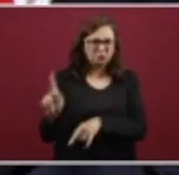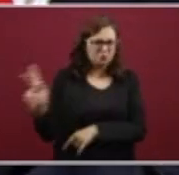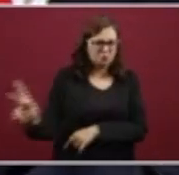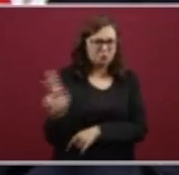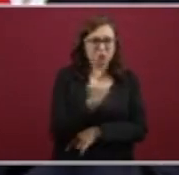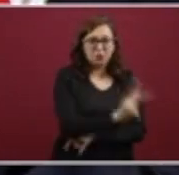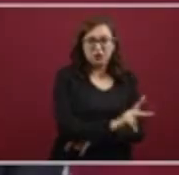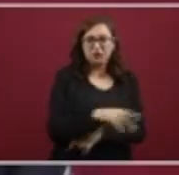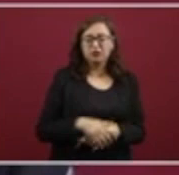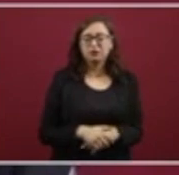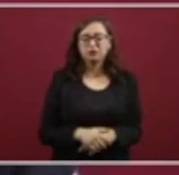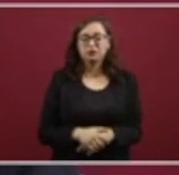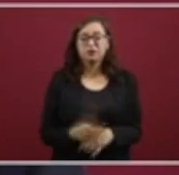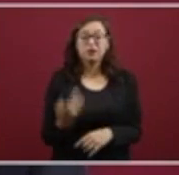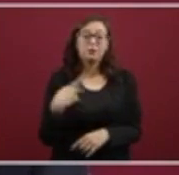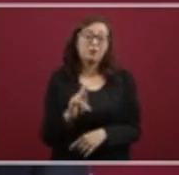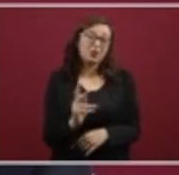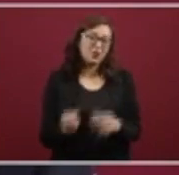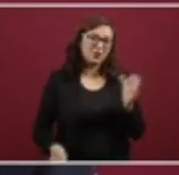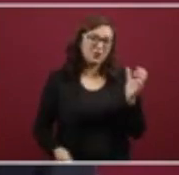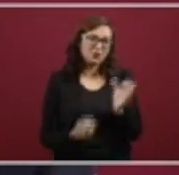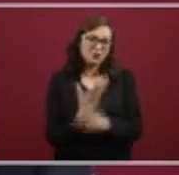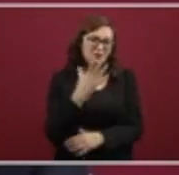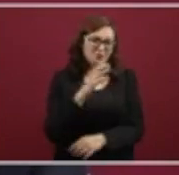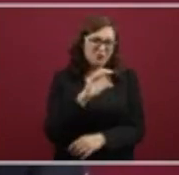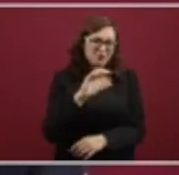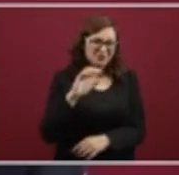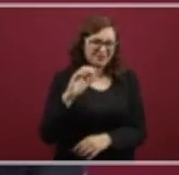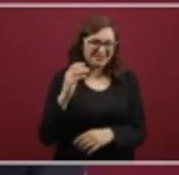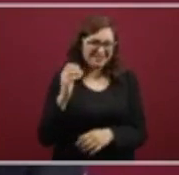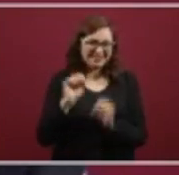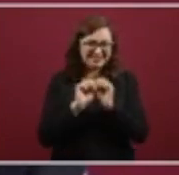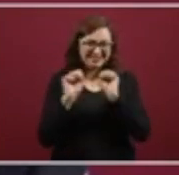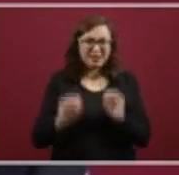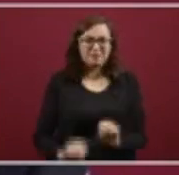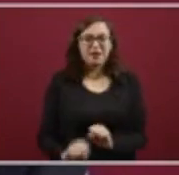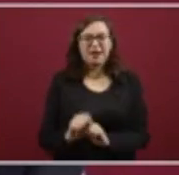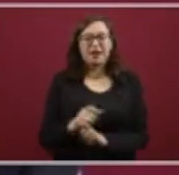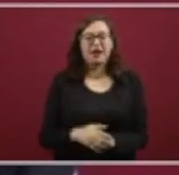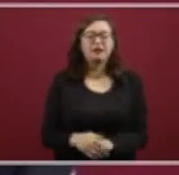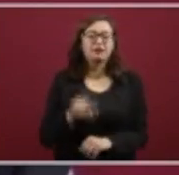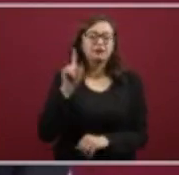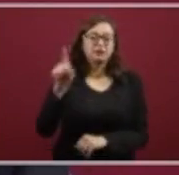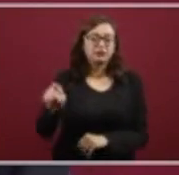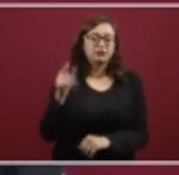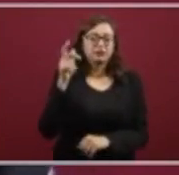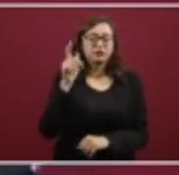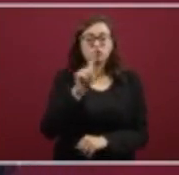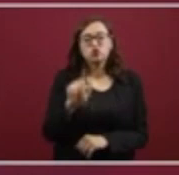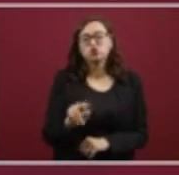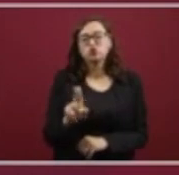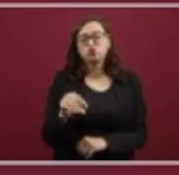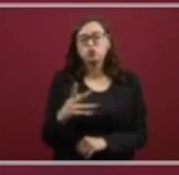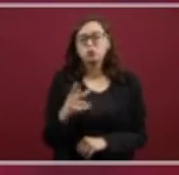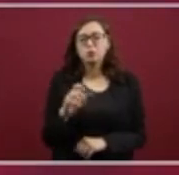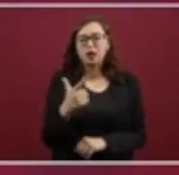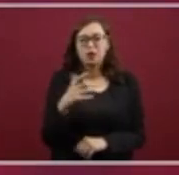pero con el sistema del APP en Zumpango, ahí está también el hospital.